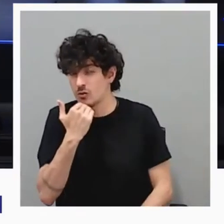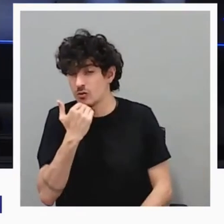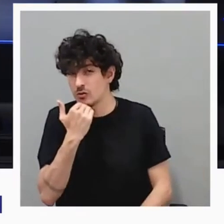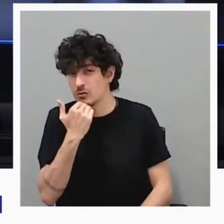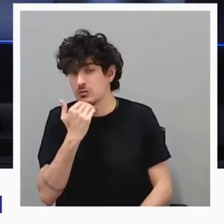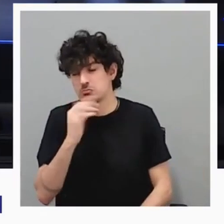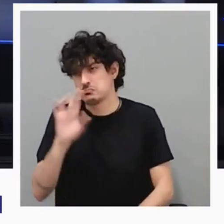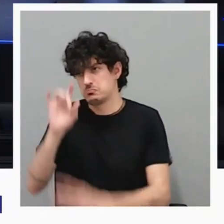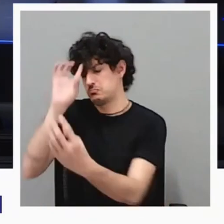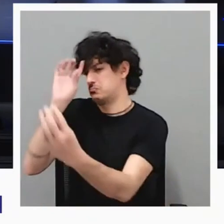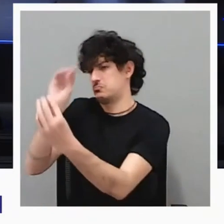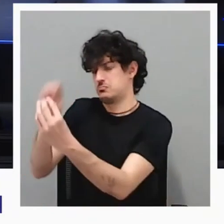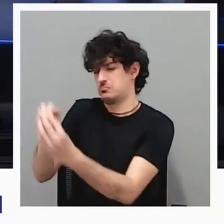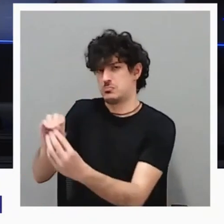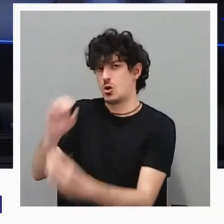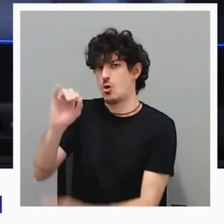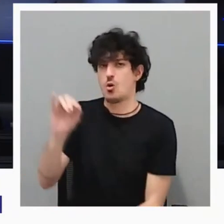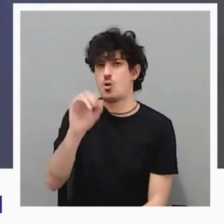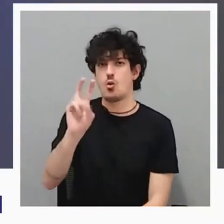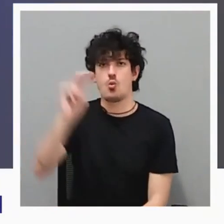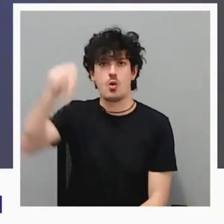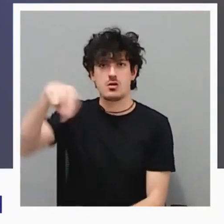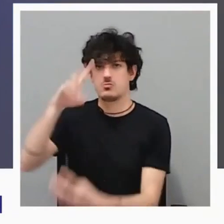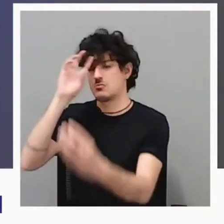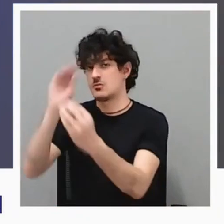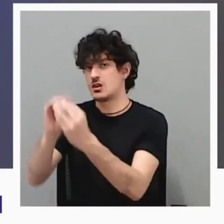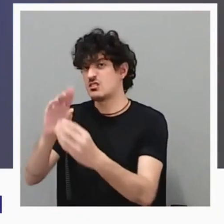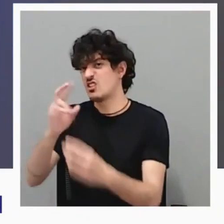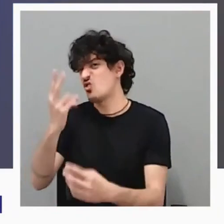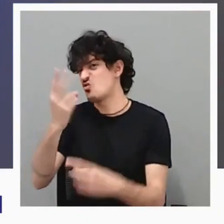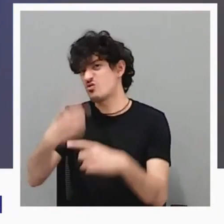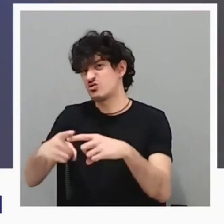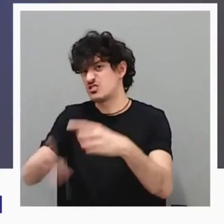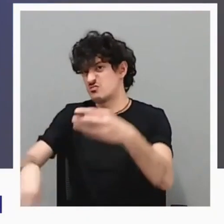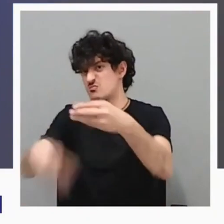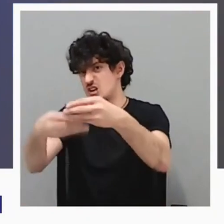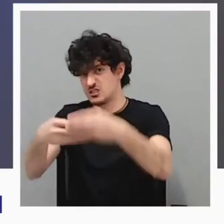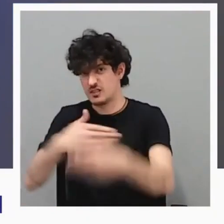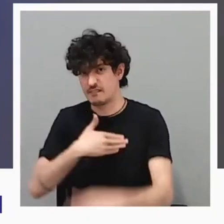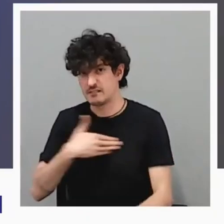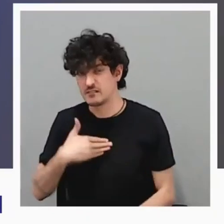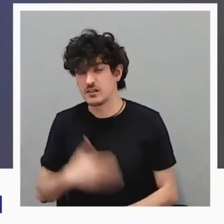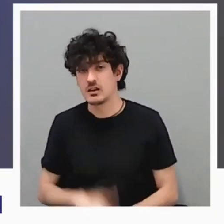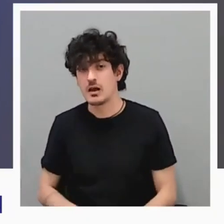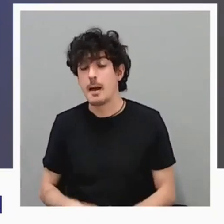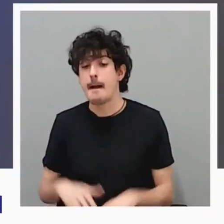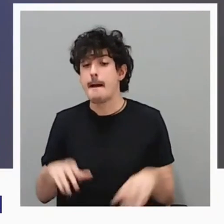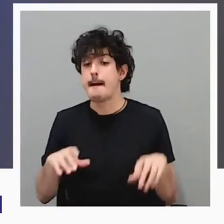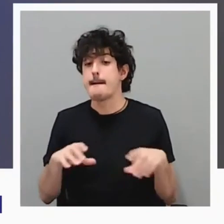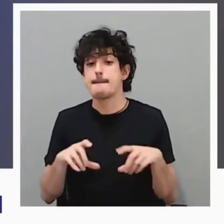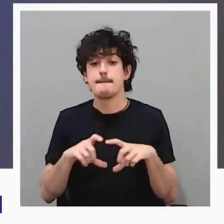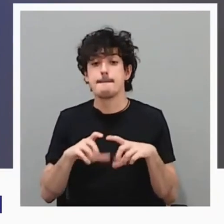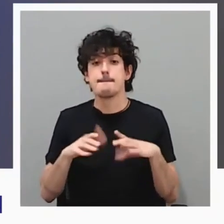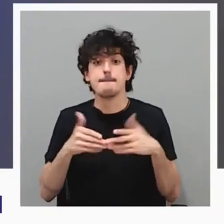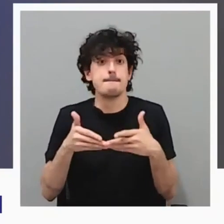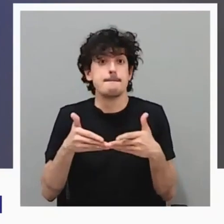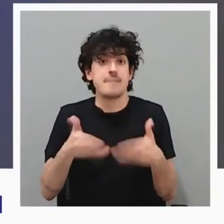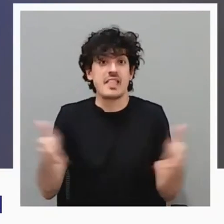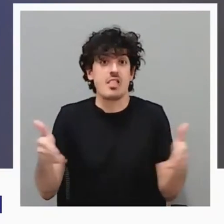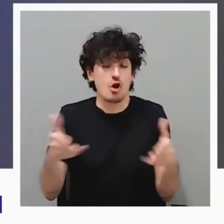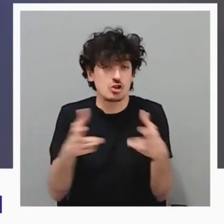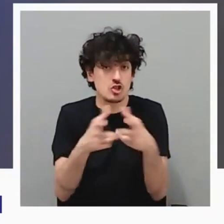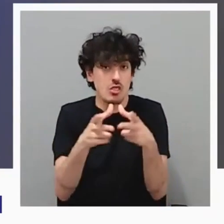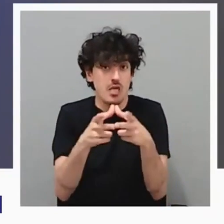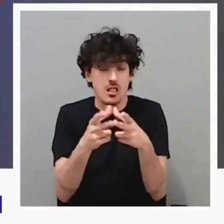Juan y apuntar dos cosas más, ¿no? El emprendedor social debe tener dos características